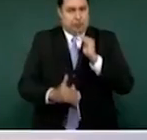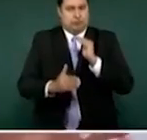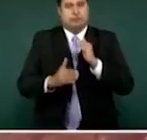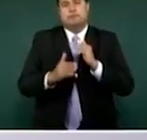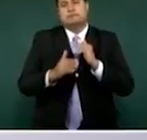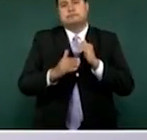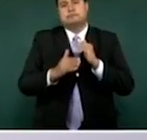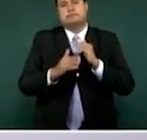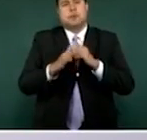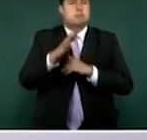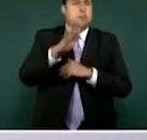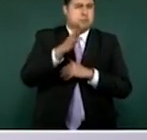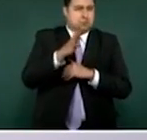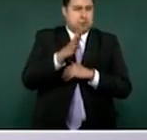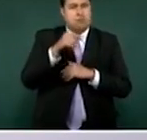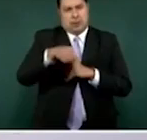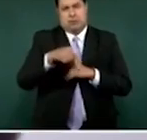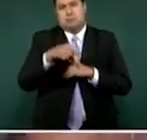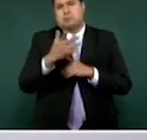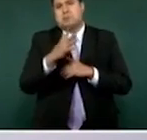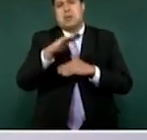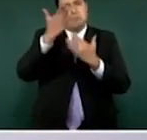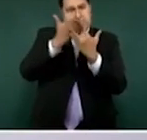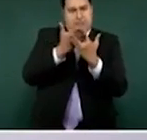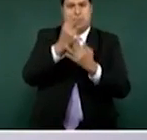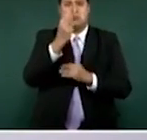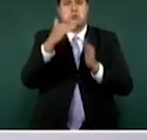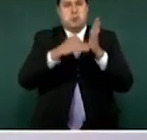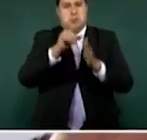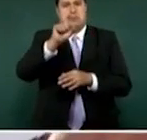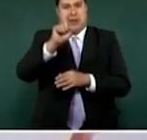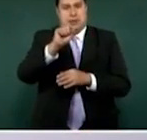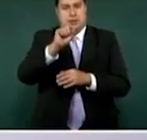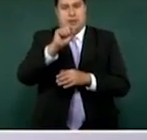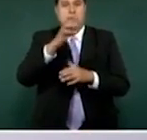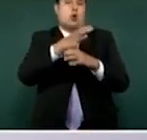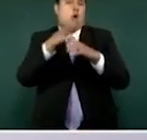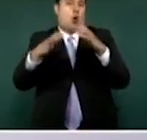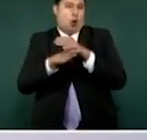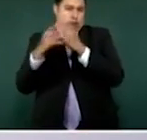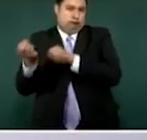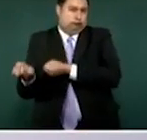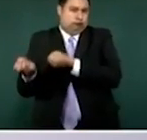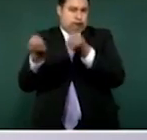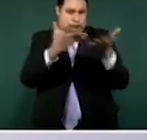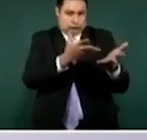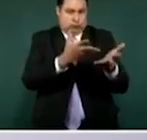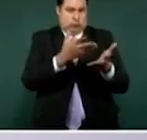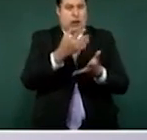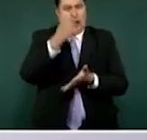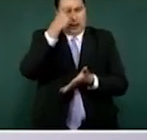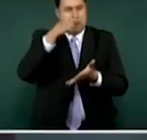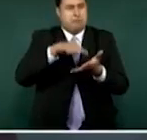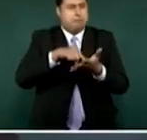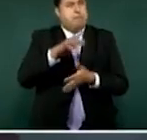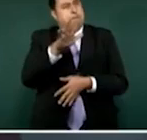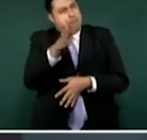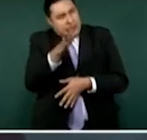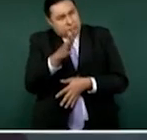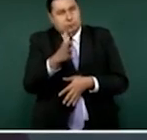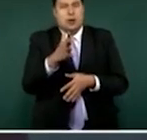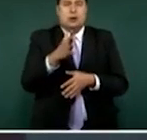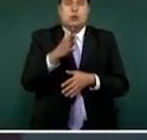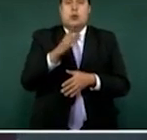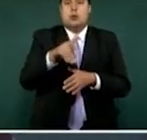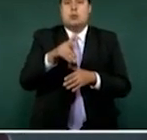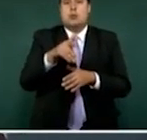concluirá a mediados de este año y la parte del equipamiento, con lo cual tendríamos una expectativa de que a finales